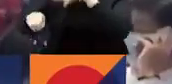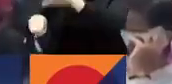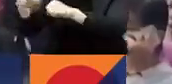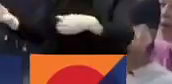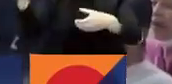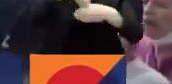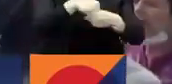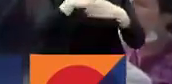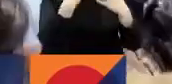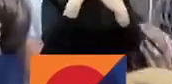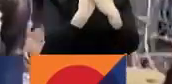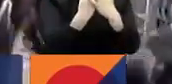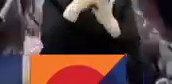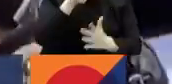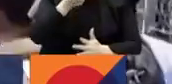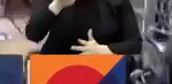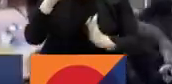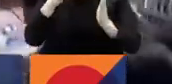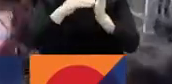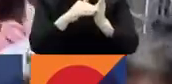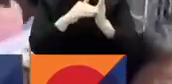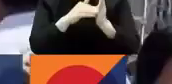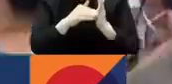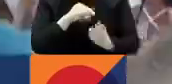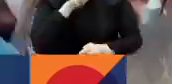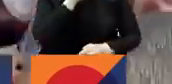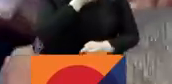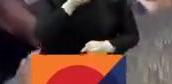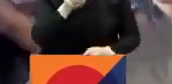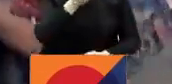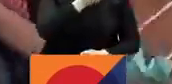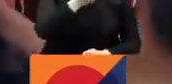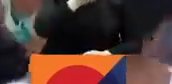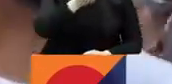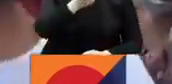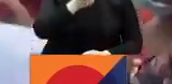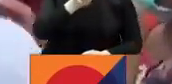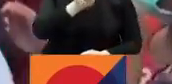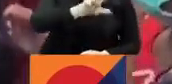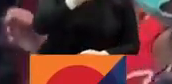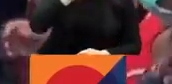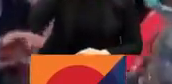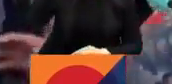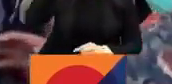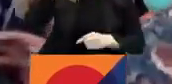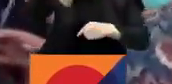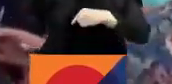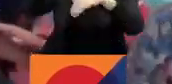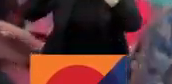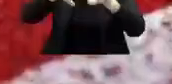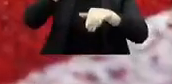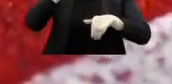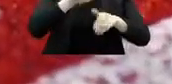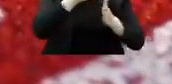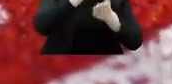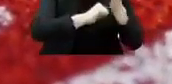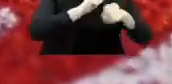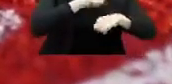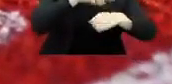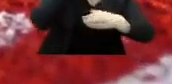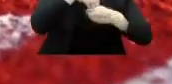comprende 147 extranjeros que serán deportados y la reducción de condena para otros presos.